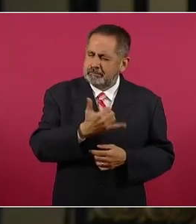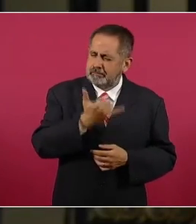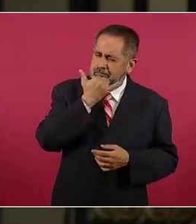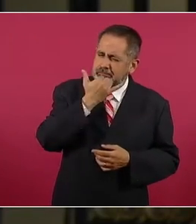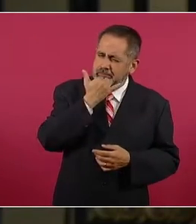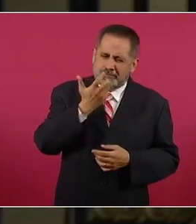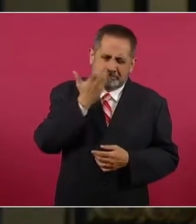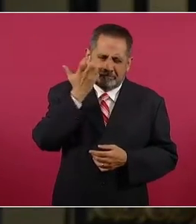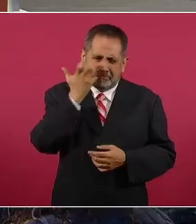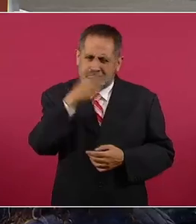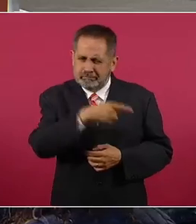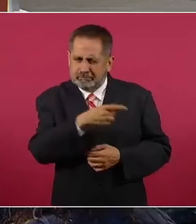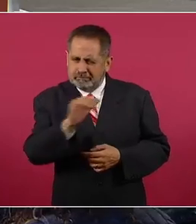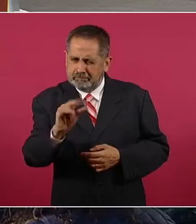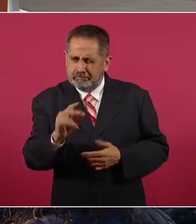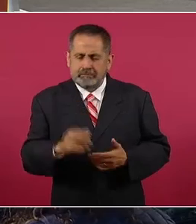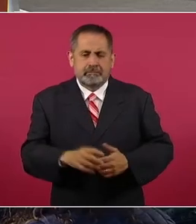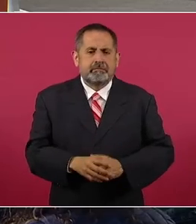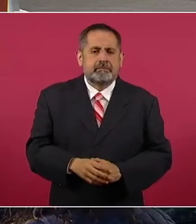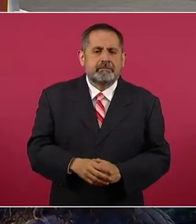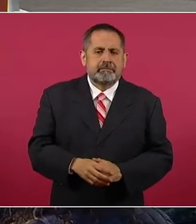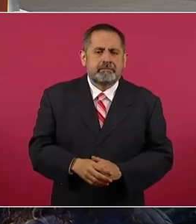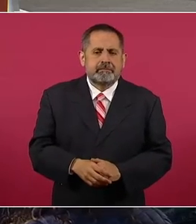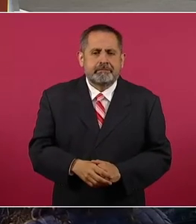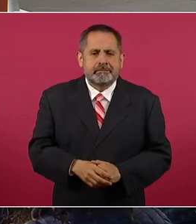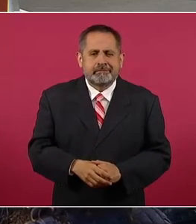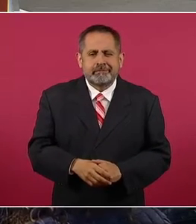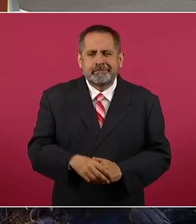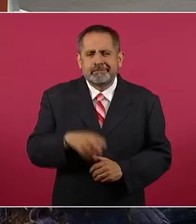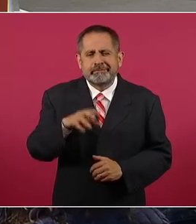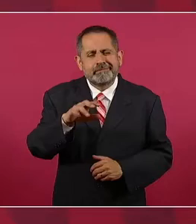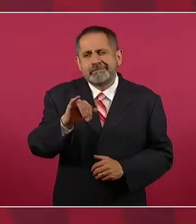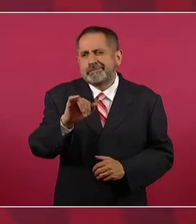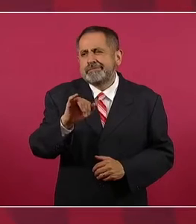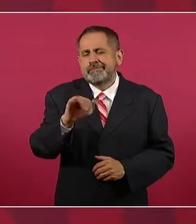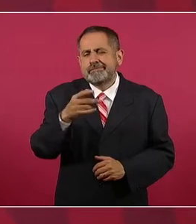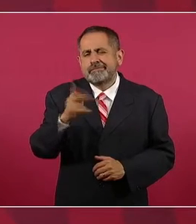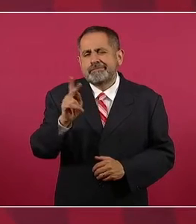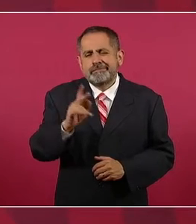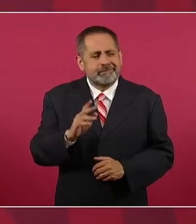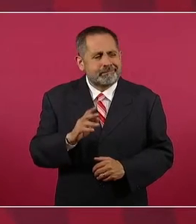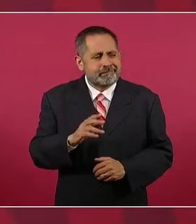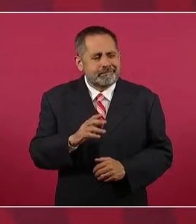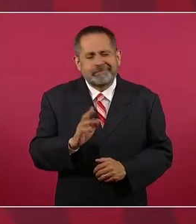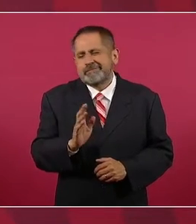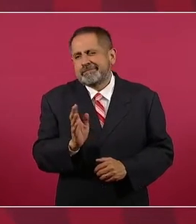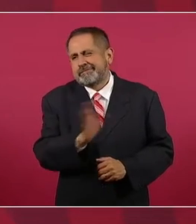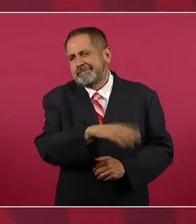presidente? Sí, pero no tiene ya ningún